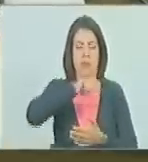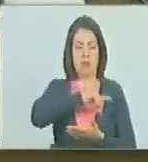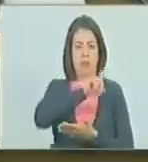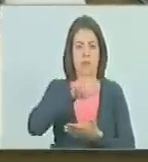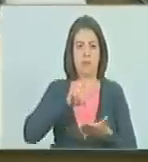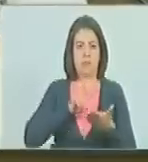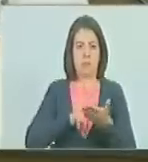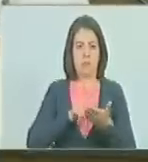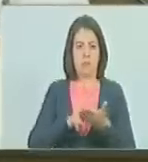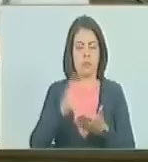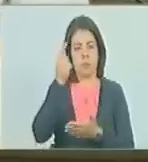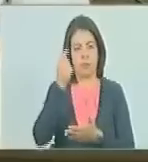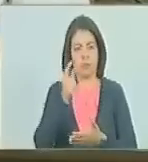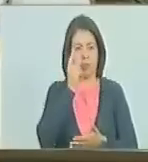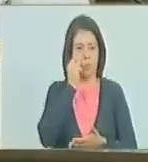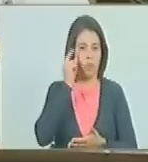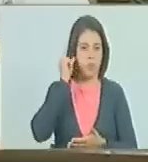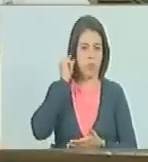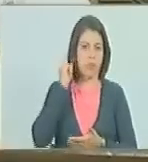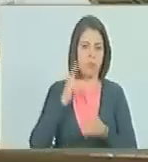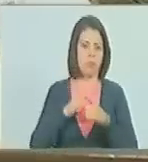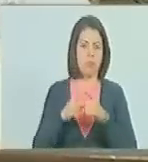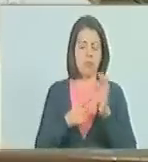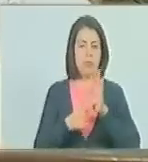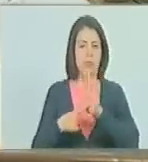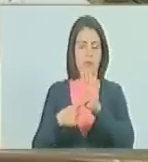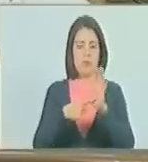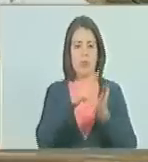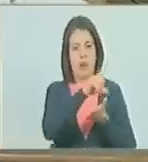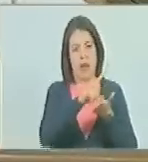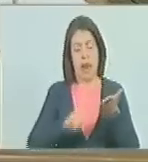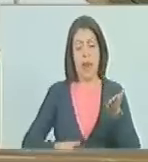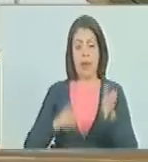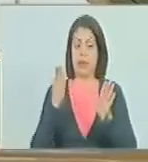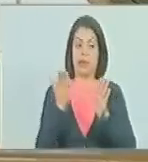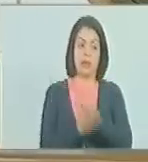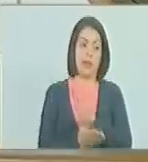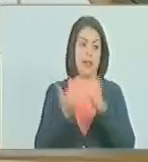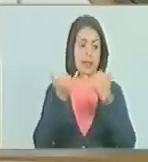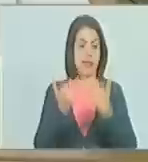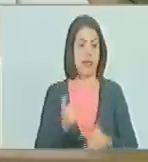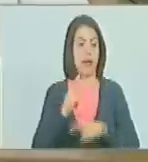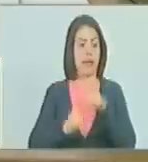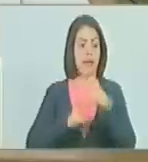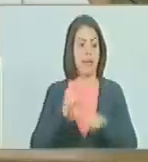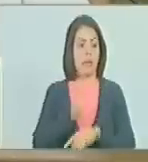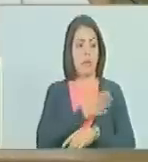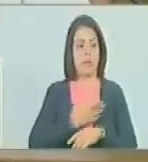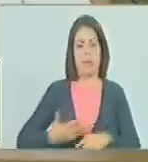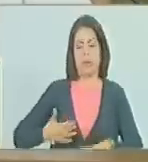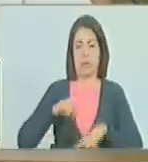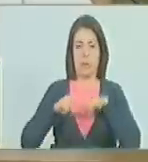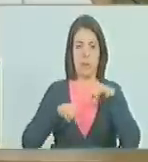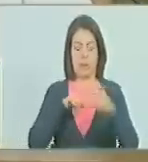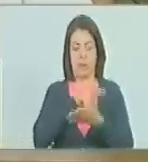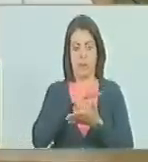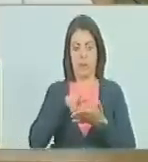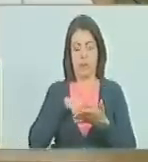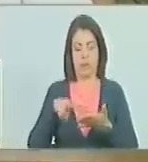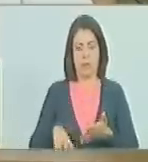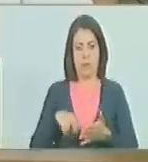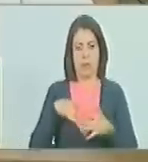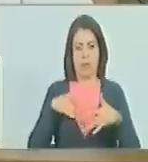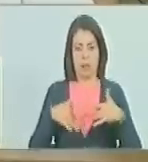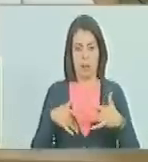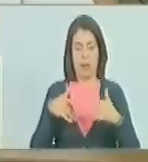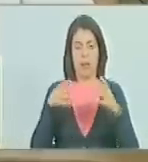pleno, las diputadas y los diputados indicados en lista anexa. Acto seguido, el presidente ordenó dar lectura al acta